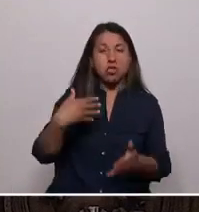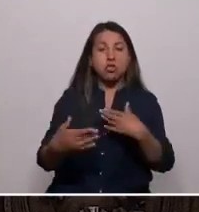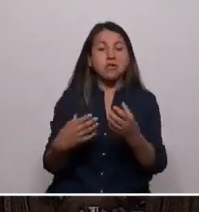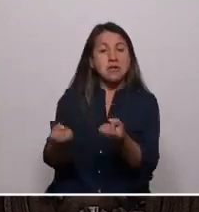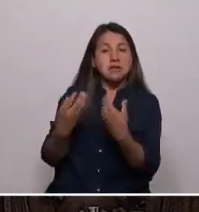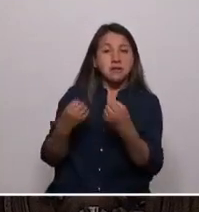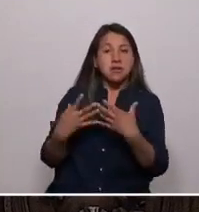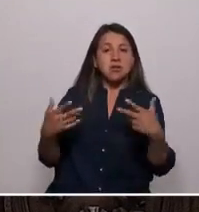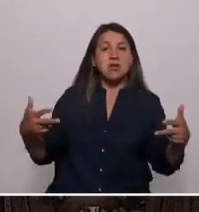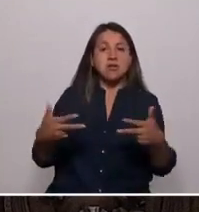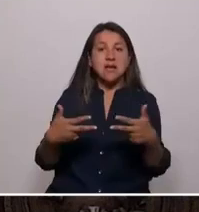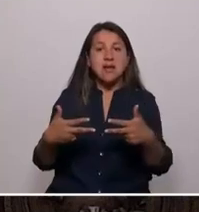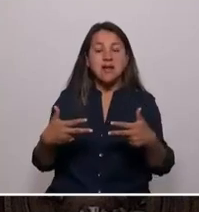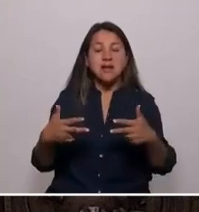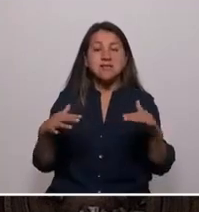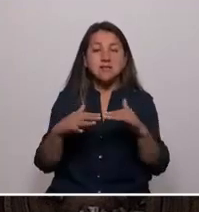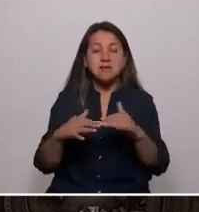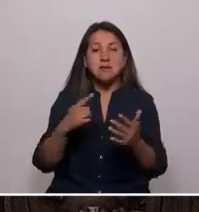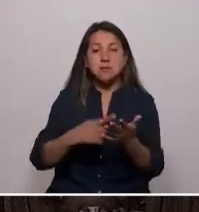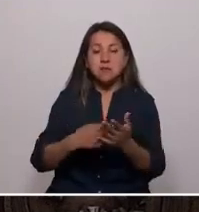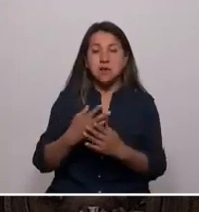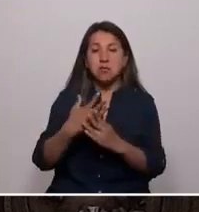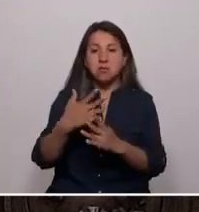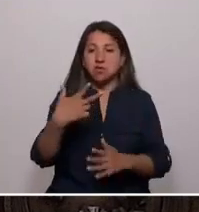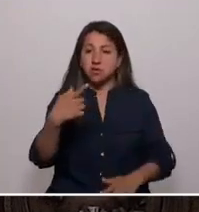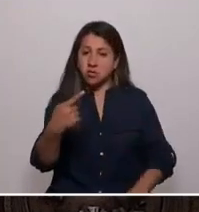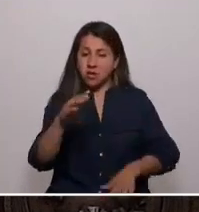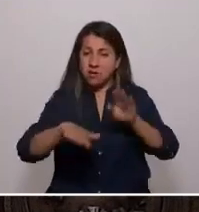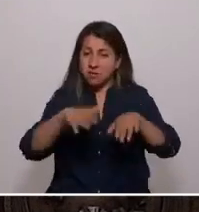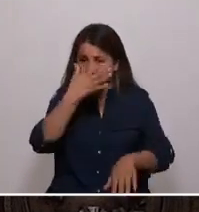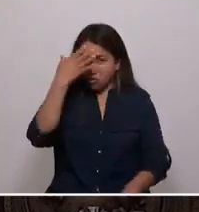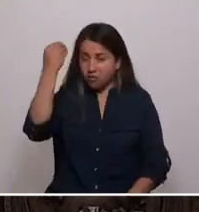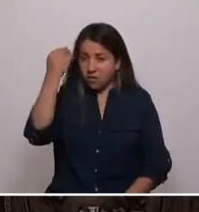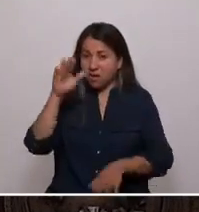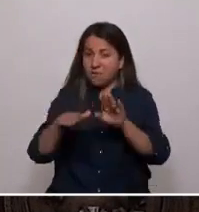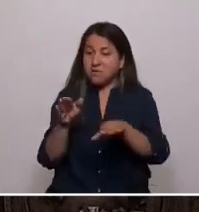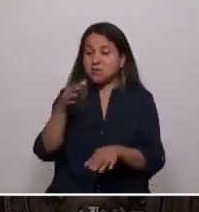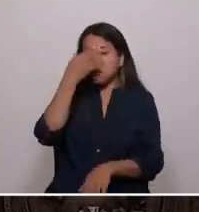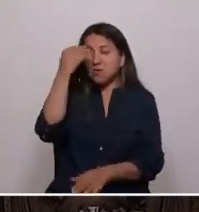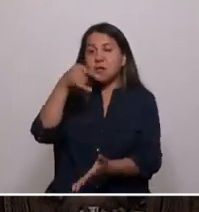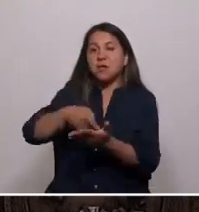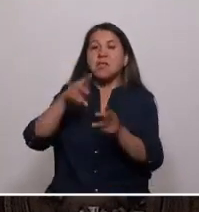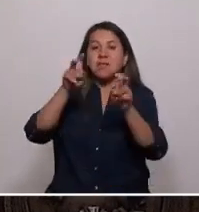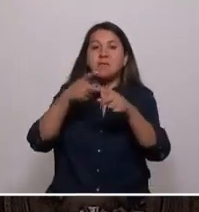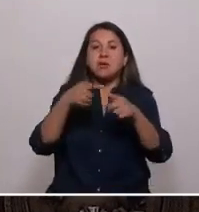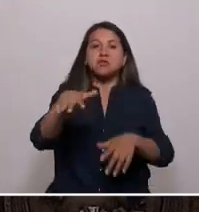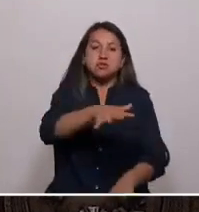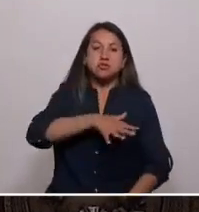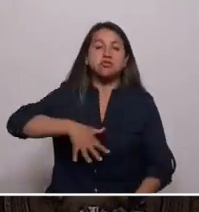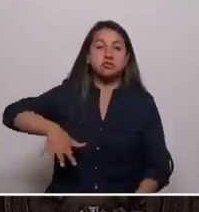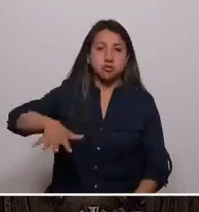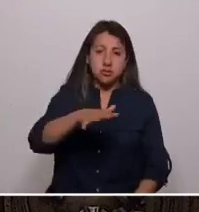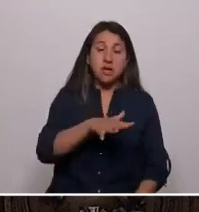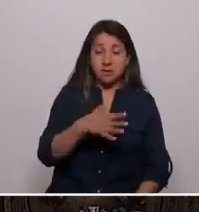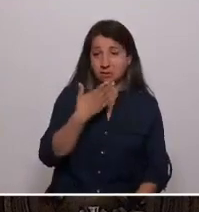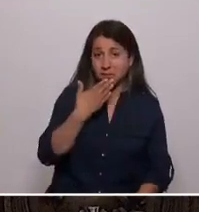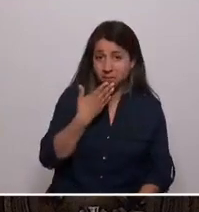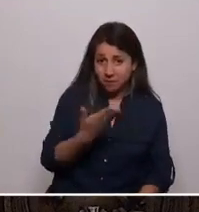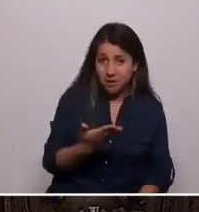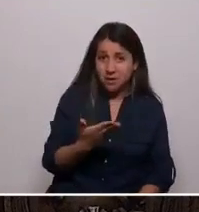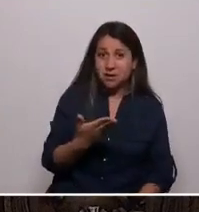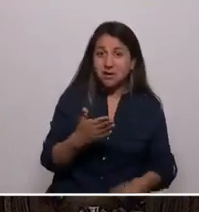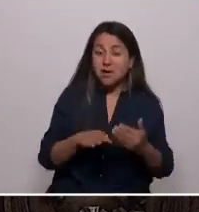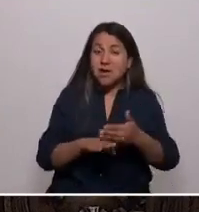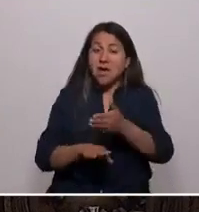de 1891. A veces se olvida que el tiempo del parlamentarismo y la cuestión social fueron sin lugar a dudas también antesala a